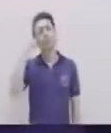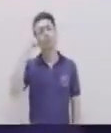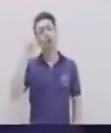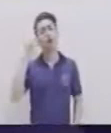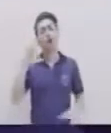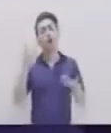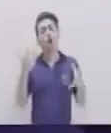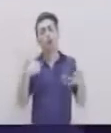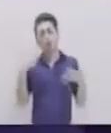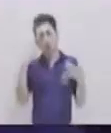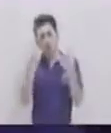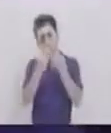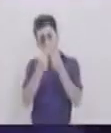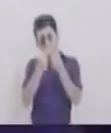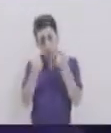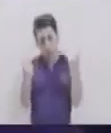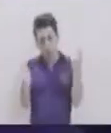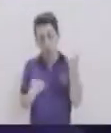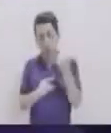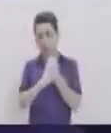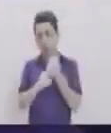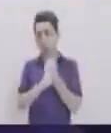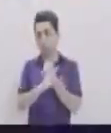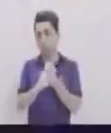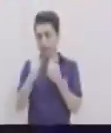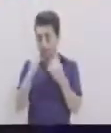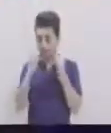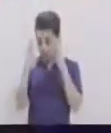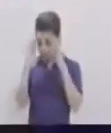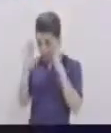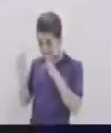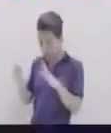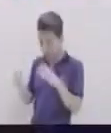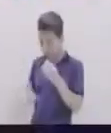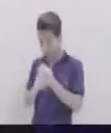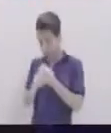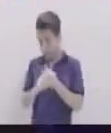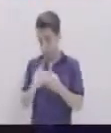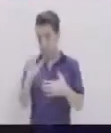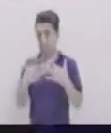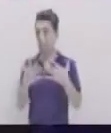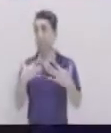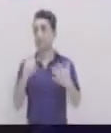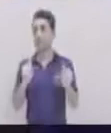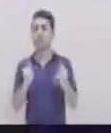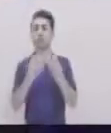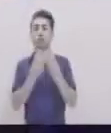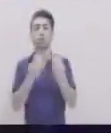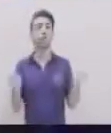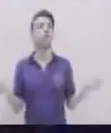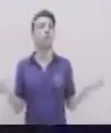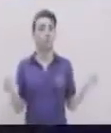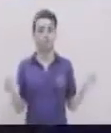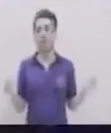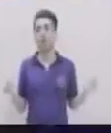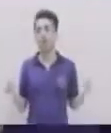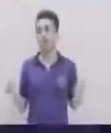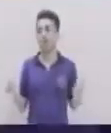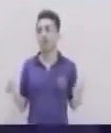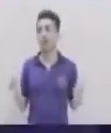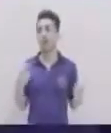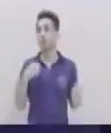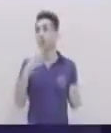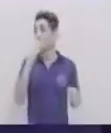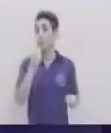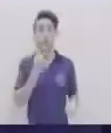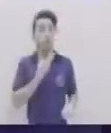Pienso cómo voy a resolver el problema. Le pongo atención al problema para tener una solución.